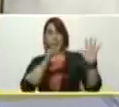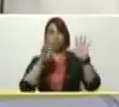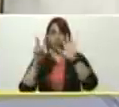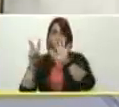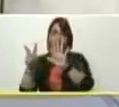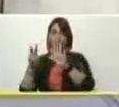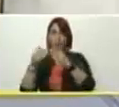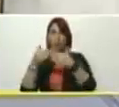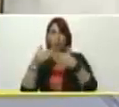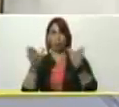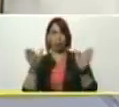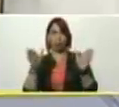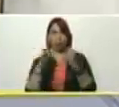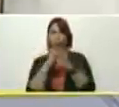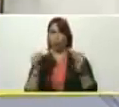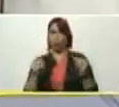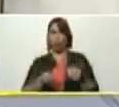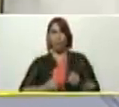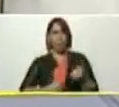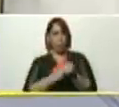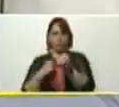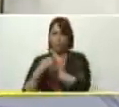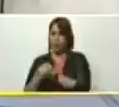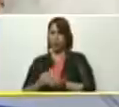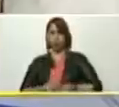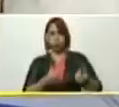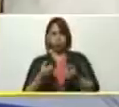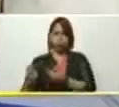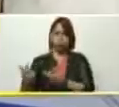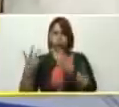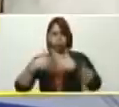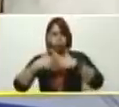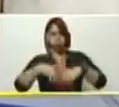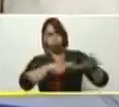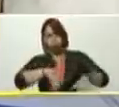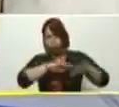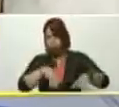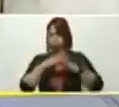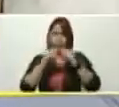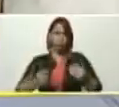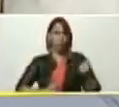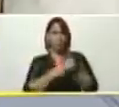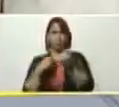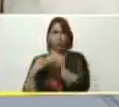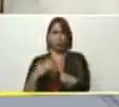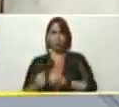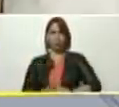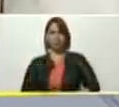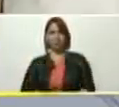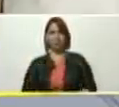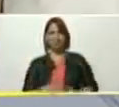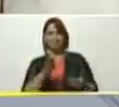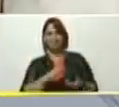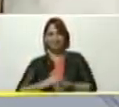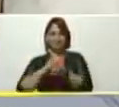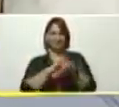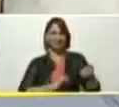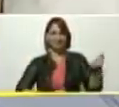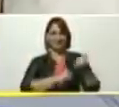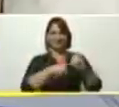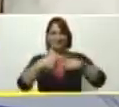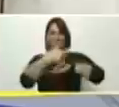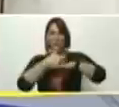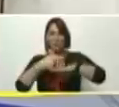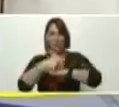está en todo. Hay que apoyarlo con equipo, con dinero, con maquinaria, con todo. a Gerardo Márquez en Trujillo, hay que apoyarlo.